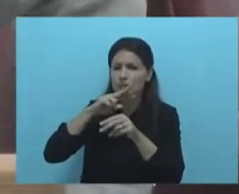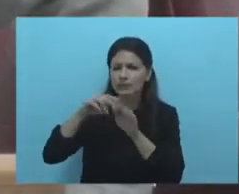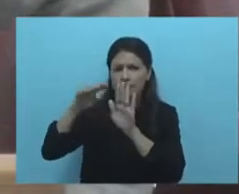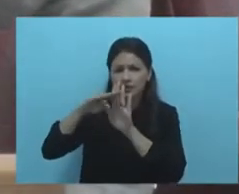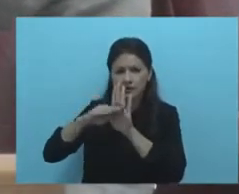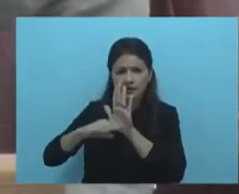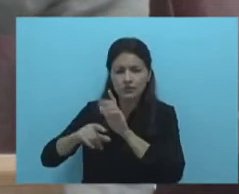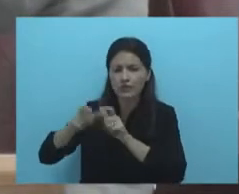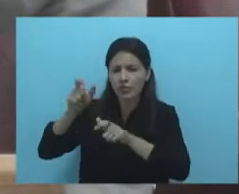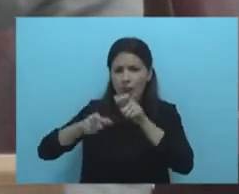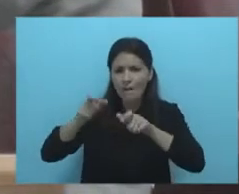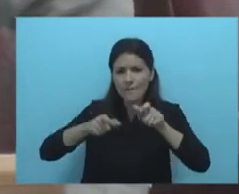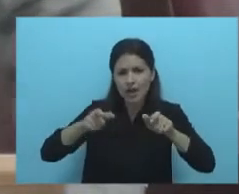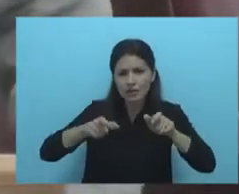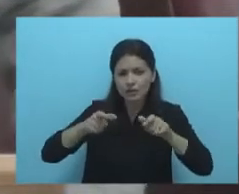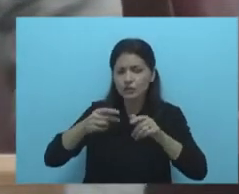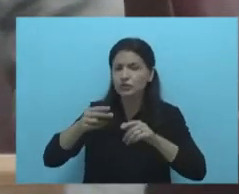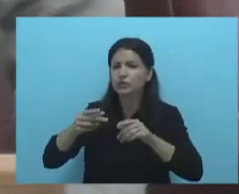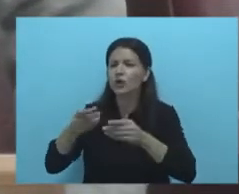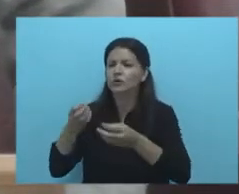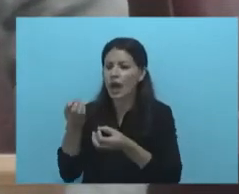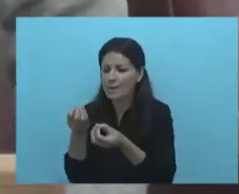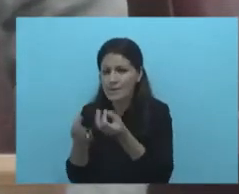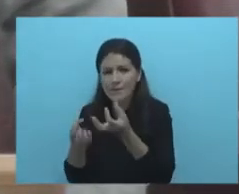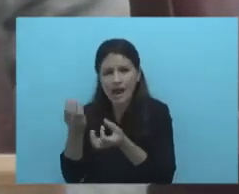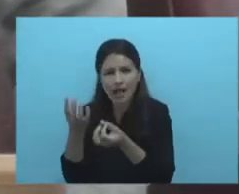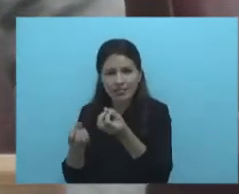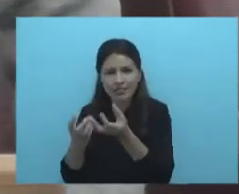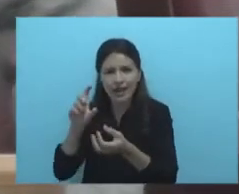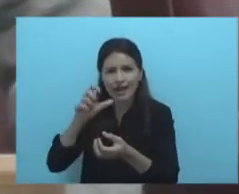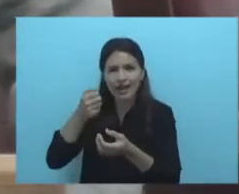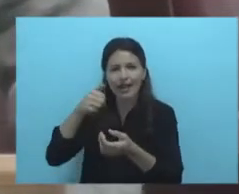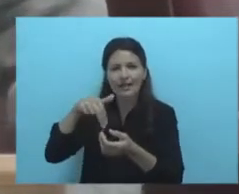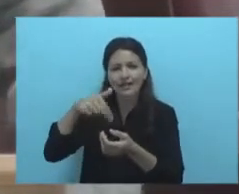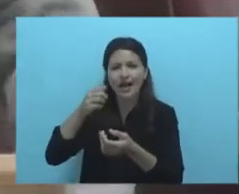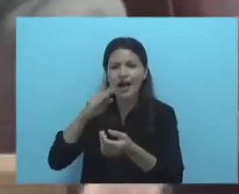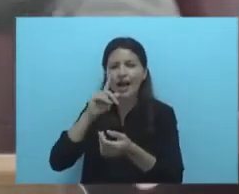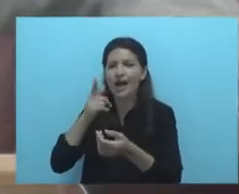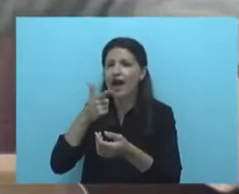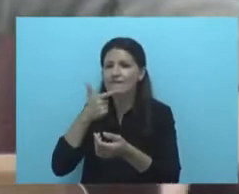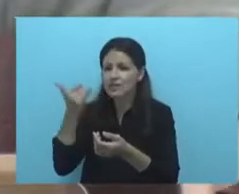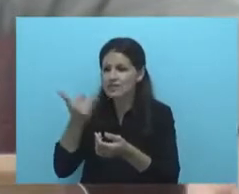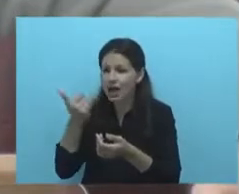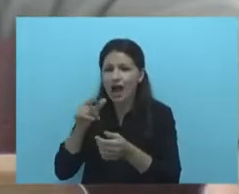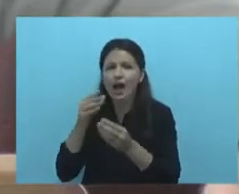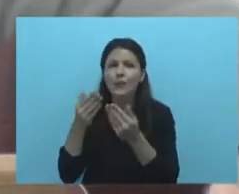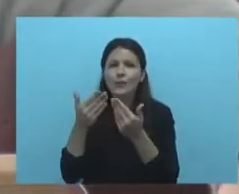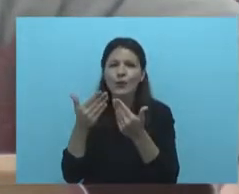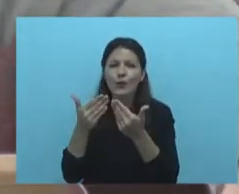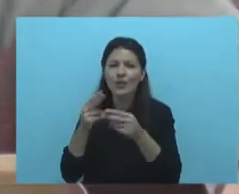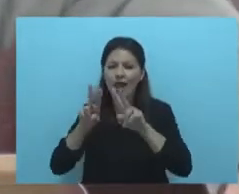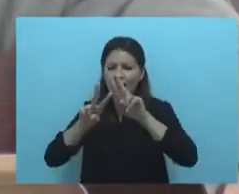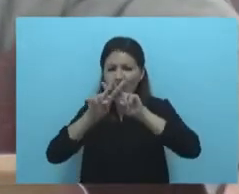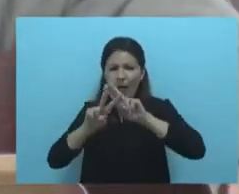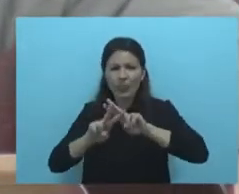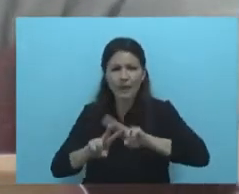y usuarias que acceden a la planta de cannabis y sus derivados como tratamiento medicinal terapéutico y o paliativo